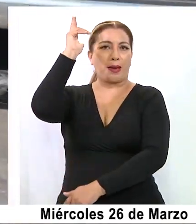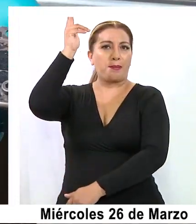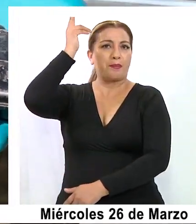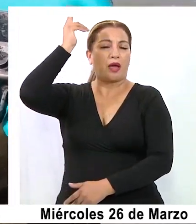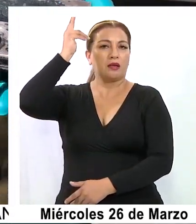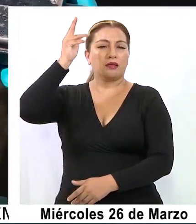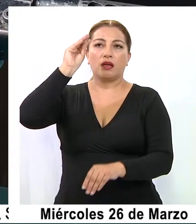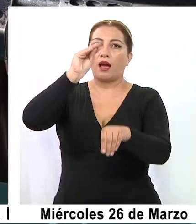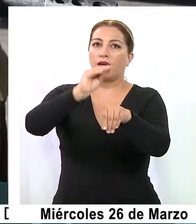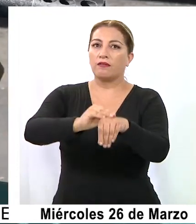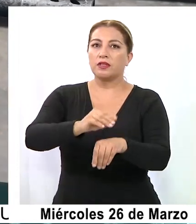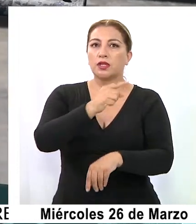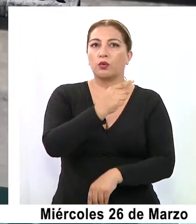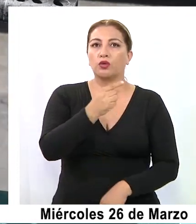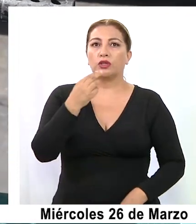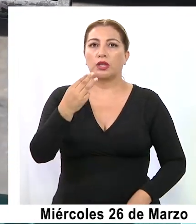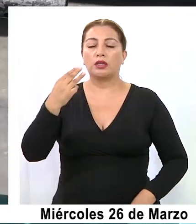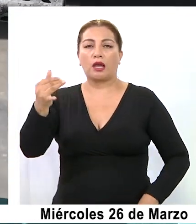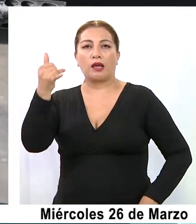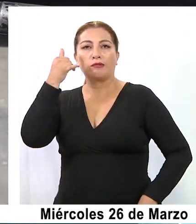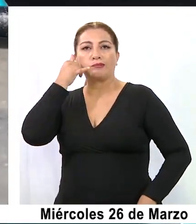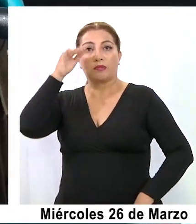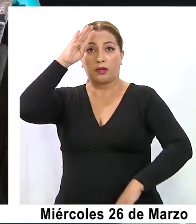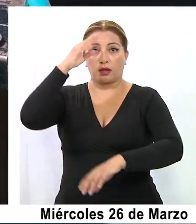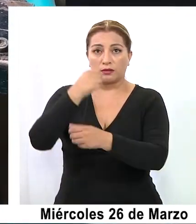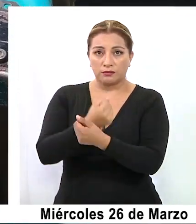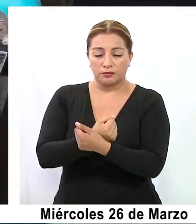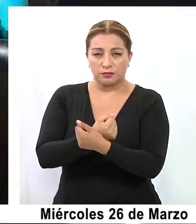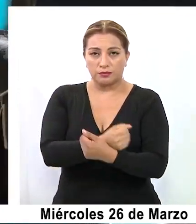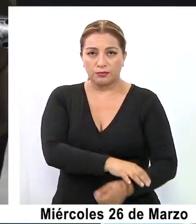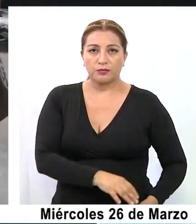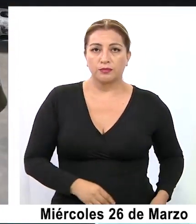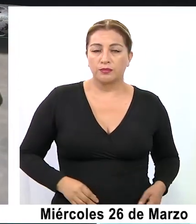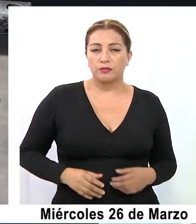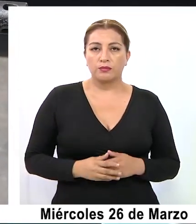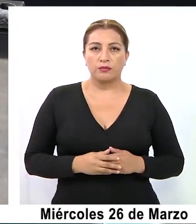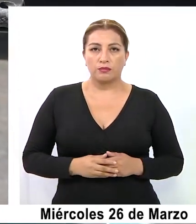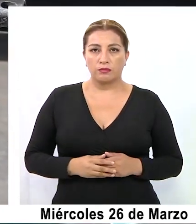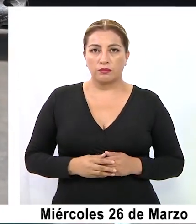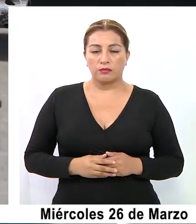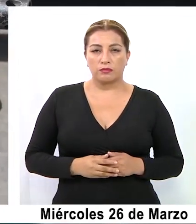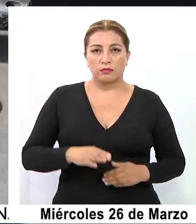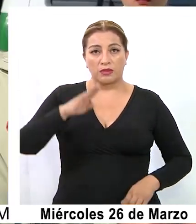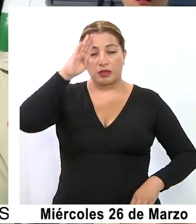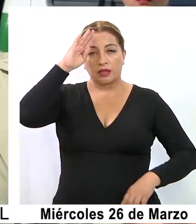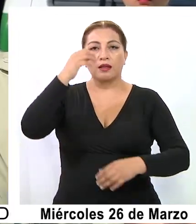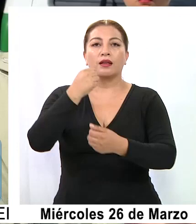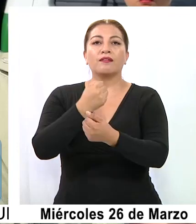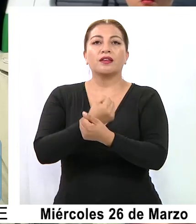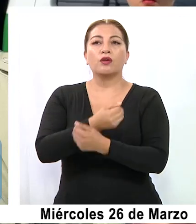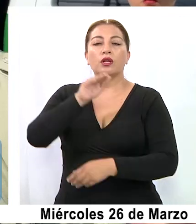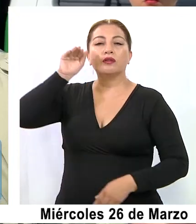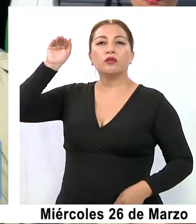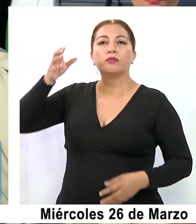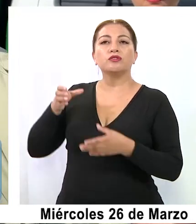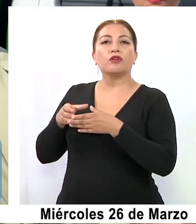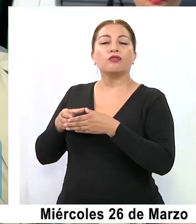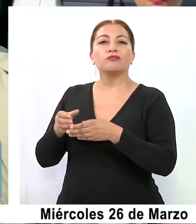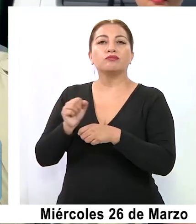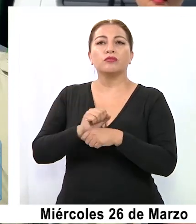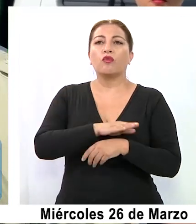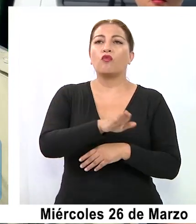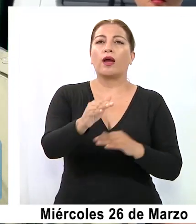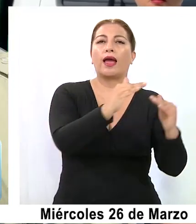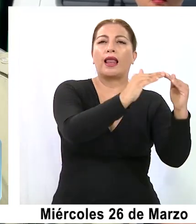fueron alertados al 133 de carabineros. Carabineros de la tercera comisaría de Alto Hospicio se constituyó en una